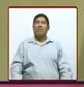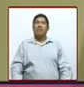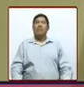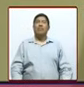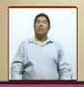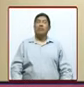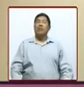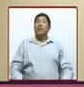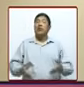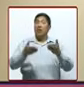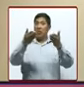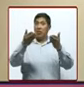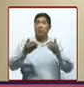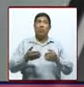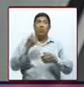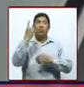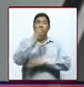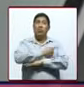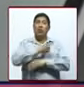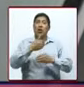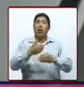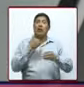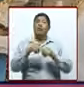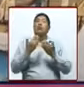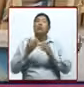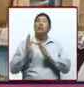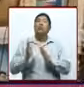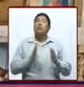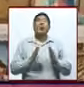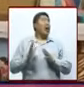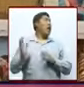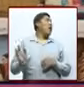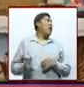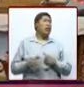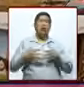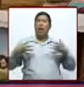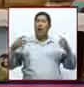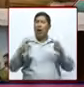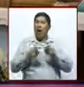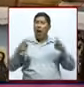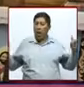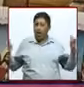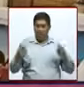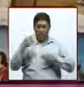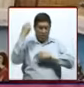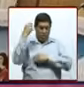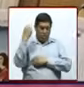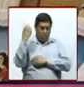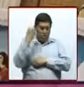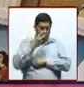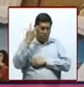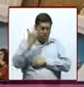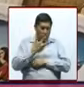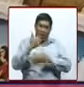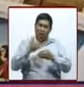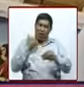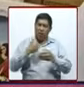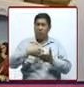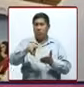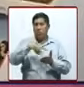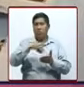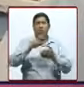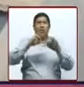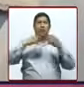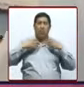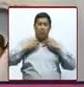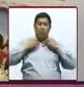¿El preste mayor viene un día antes? ¿Cómo es la preparación? Ah, bueno, el preste viene 2 o 3 días antes de la entrada para